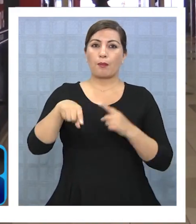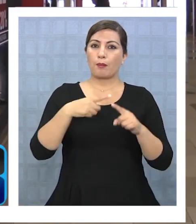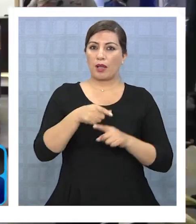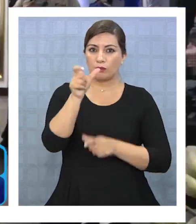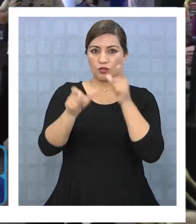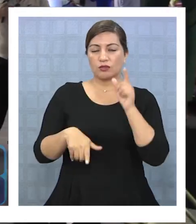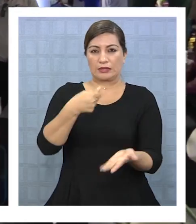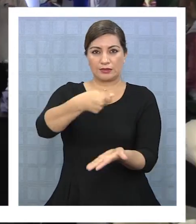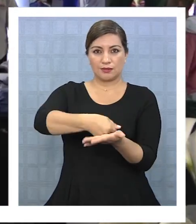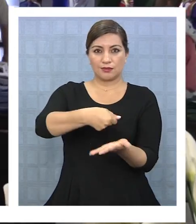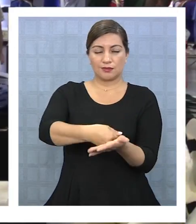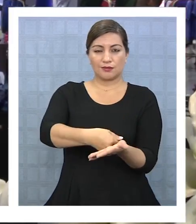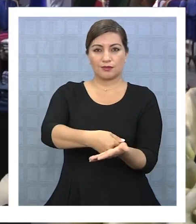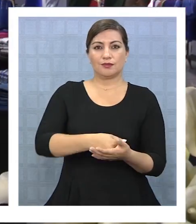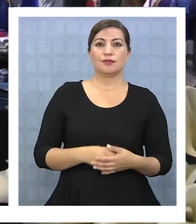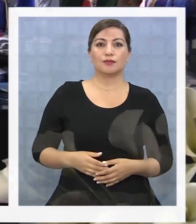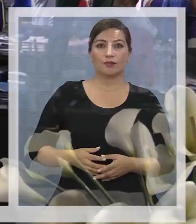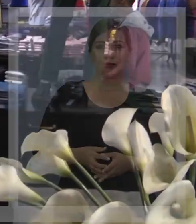clientes.